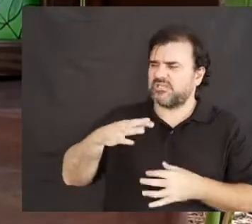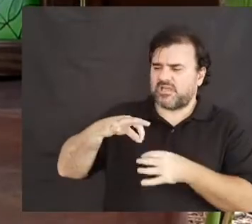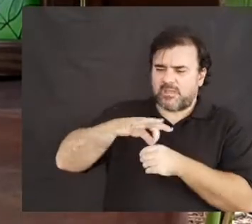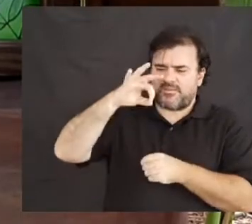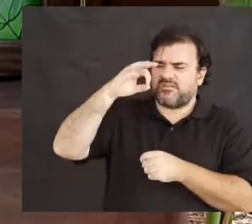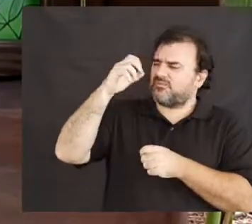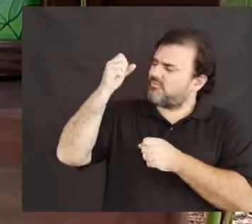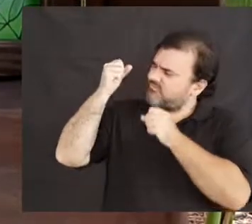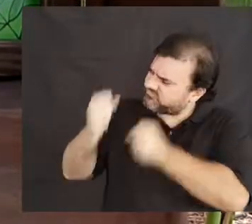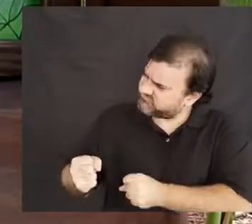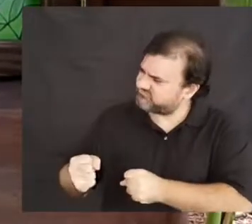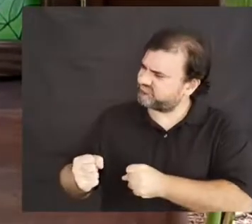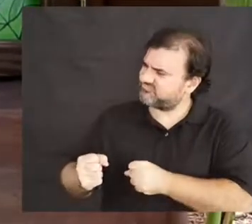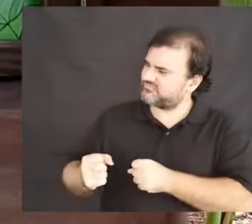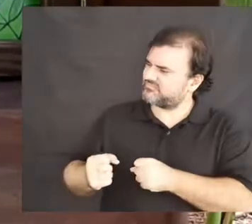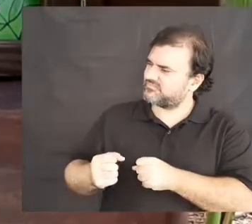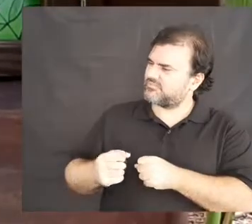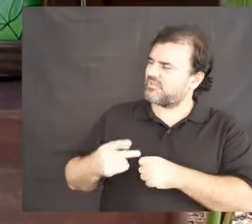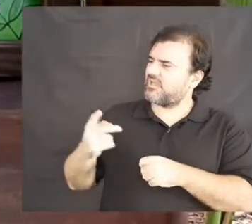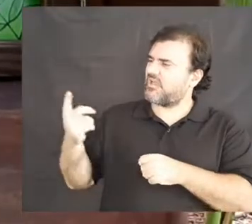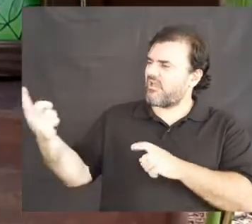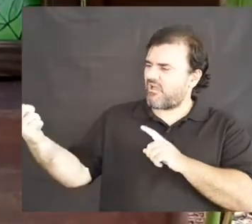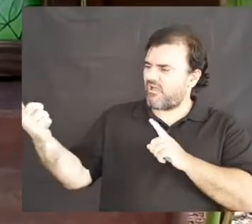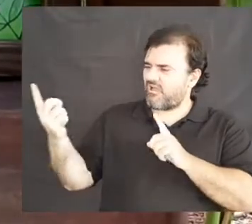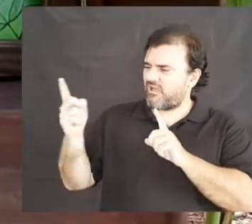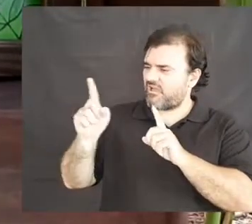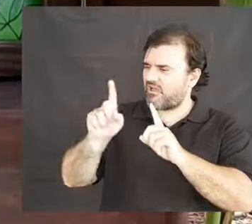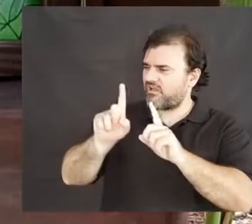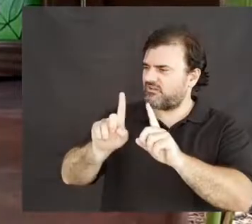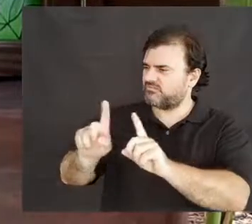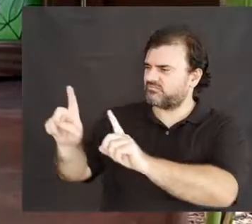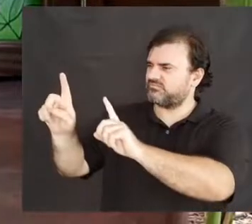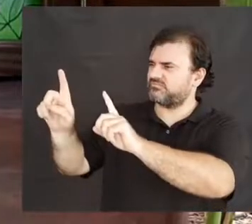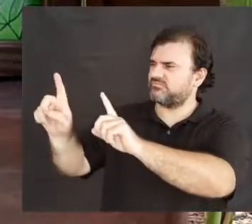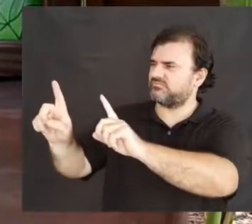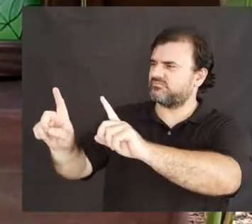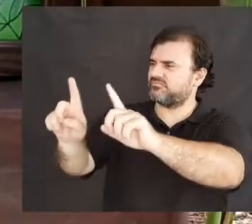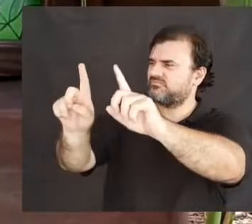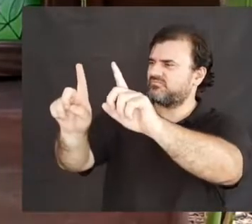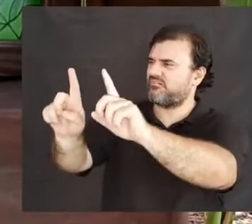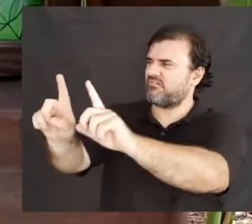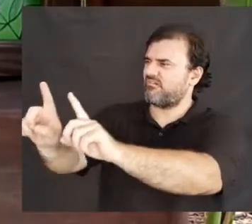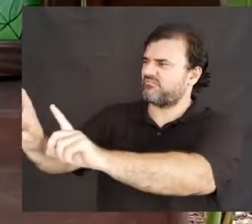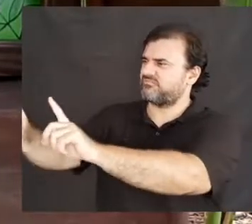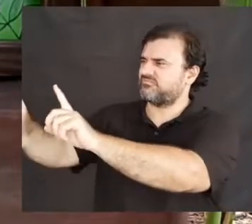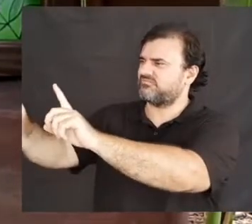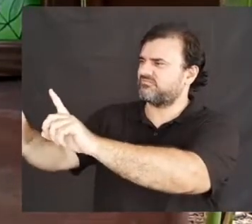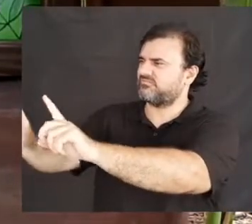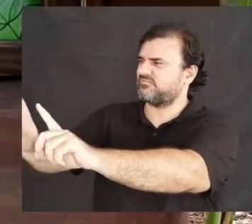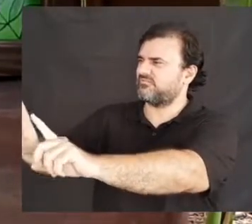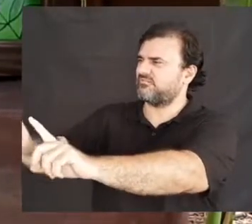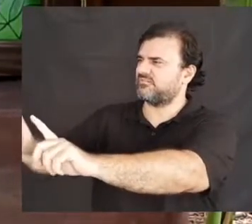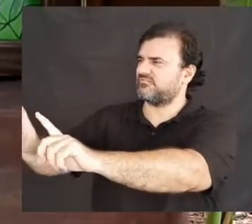primitivo. Y toro y hombre se fundían en un mismo paisaje, un mismo dolor. No